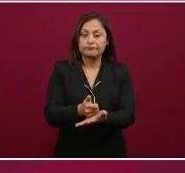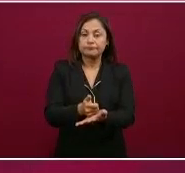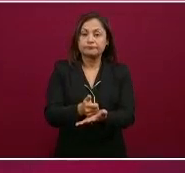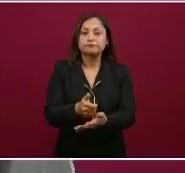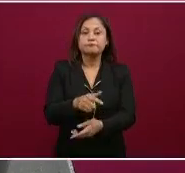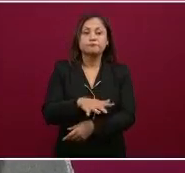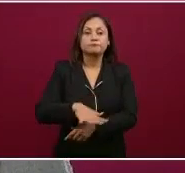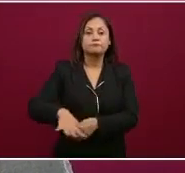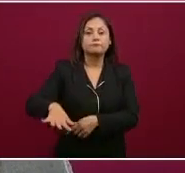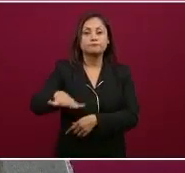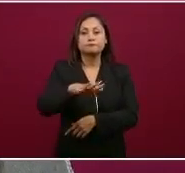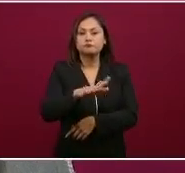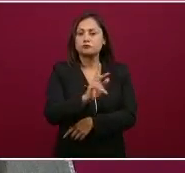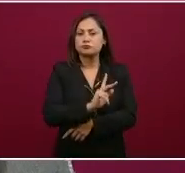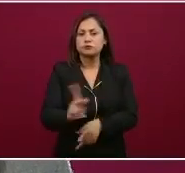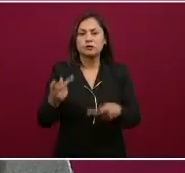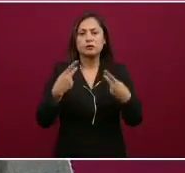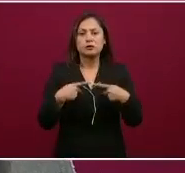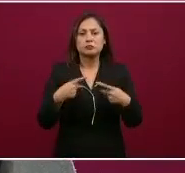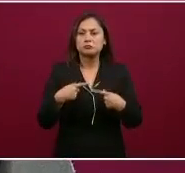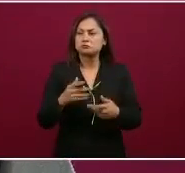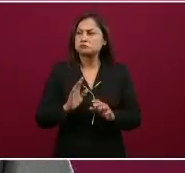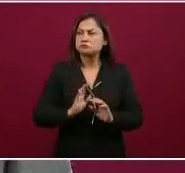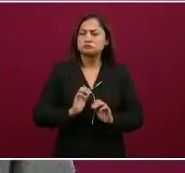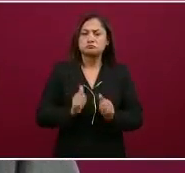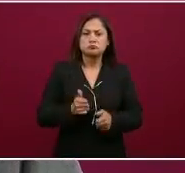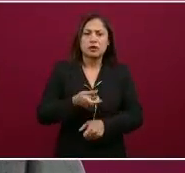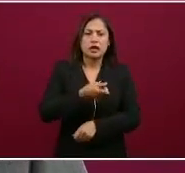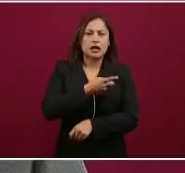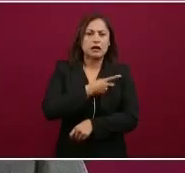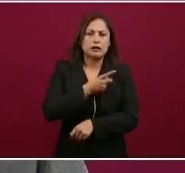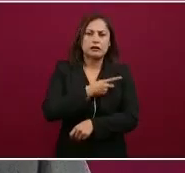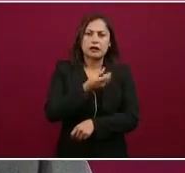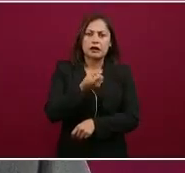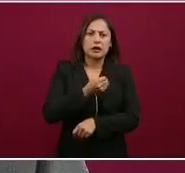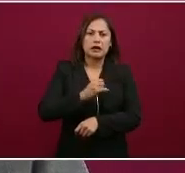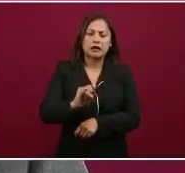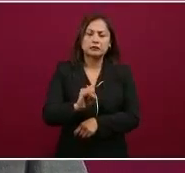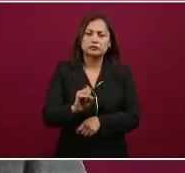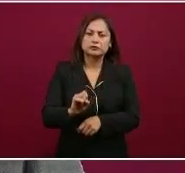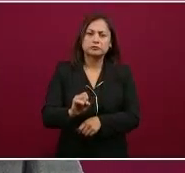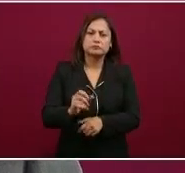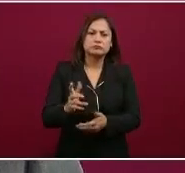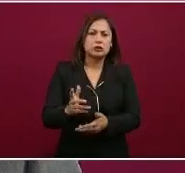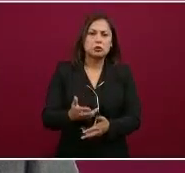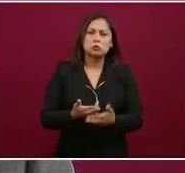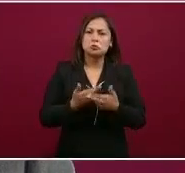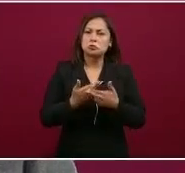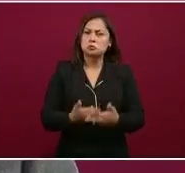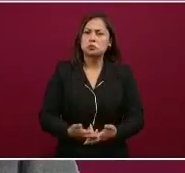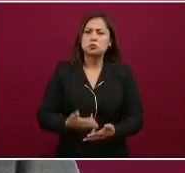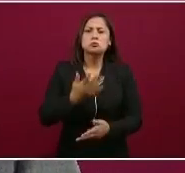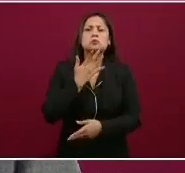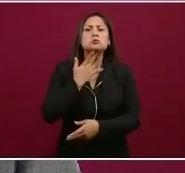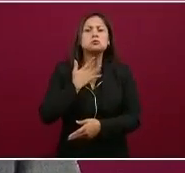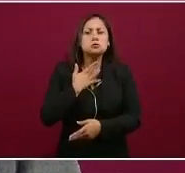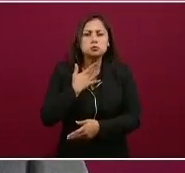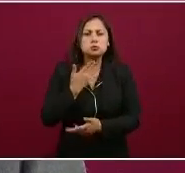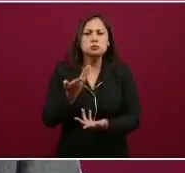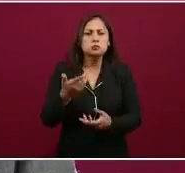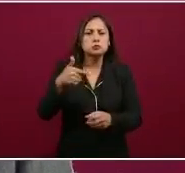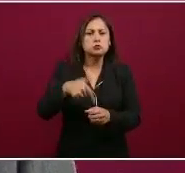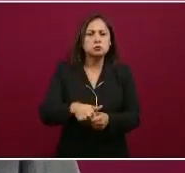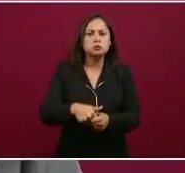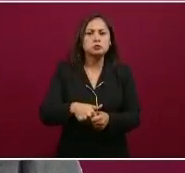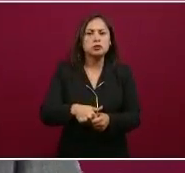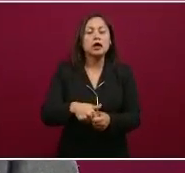vamos a ser autosuficientes en gasolinas y se da empleo y